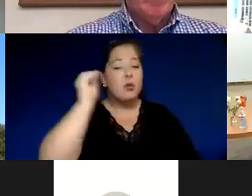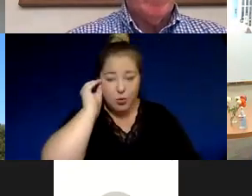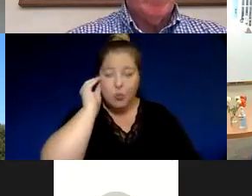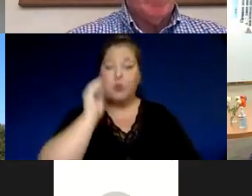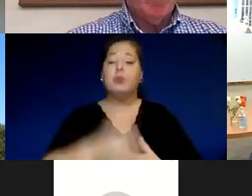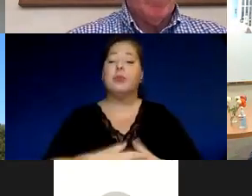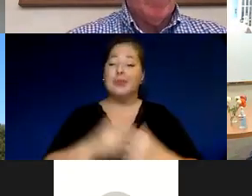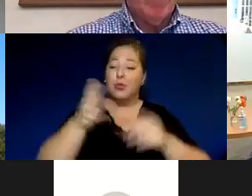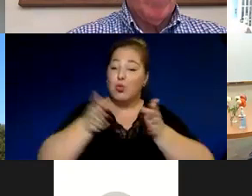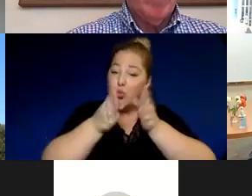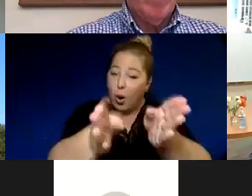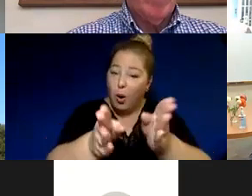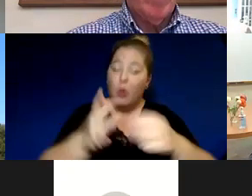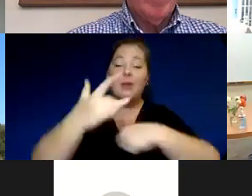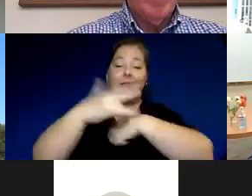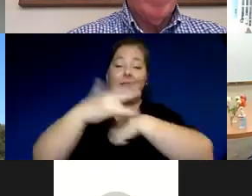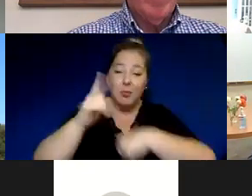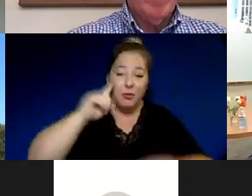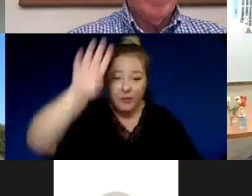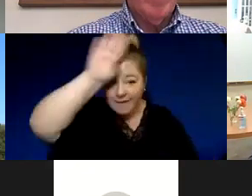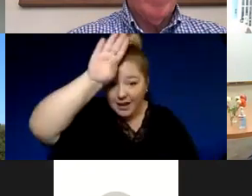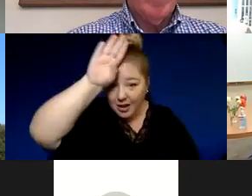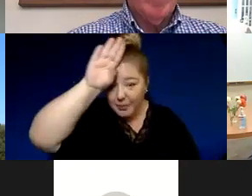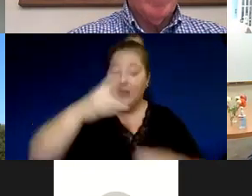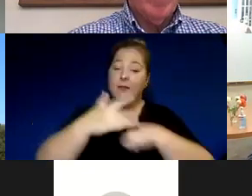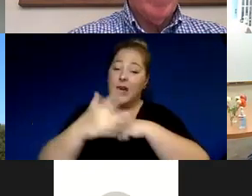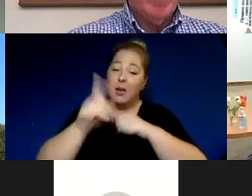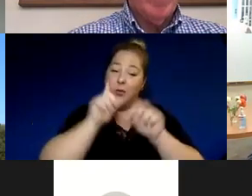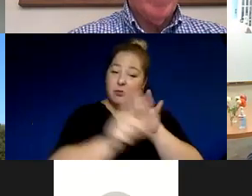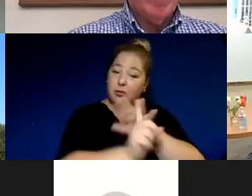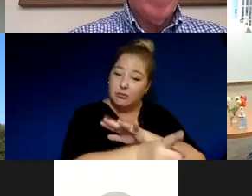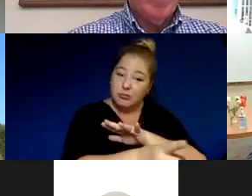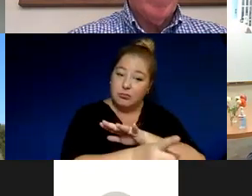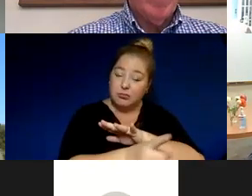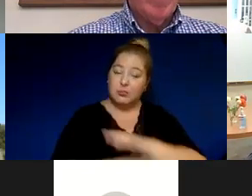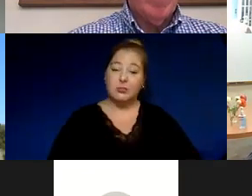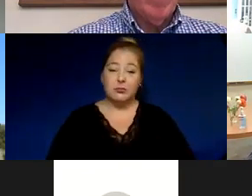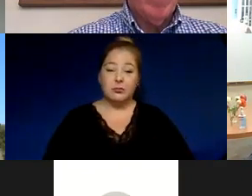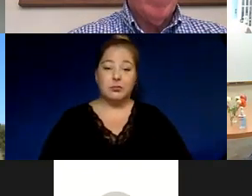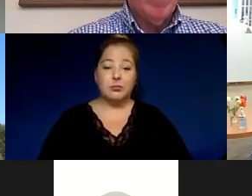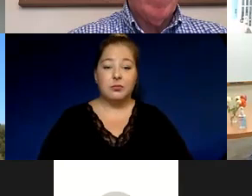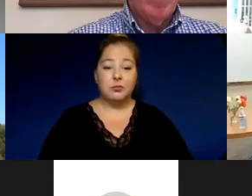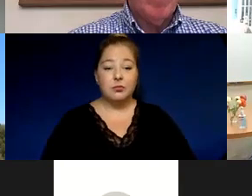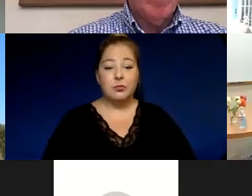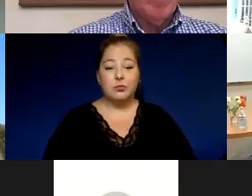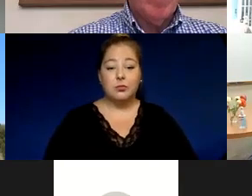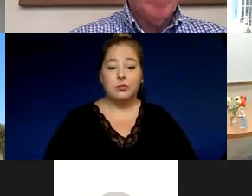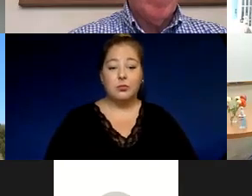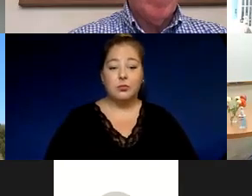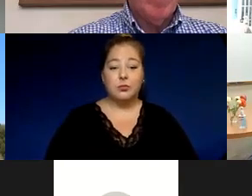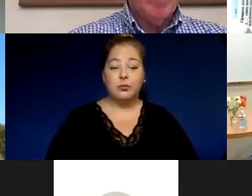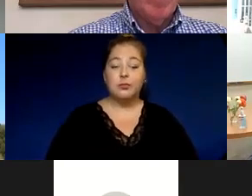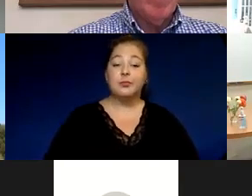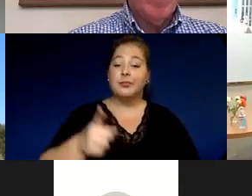También hemos creado un mapa para todo el condado en SoCo